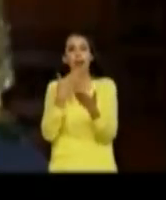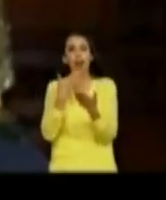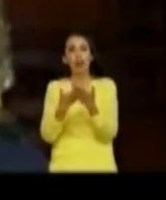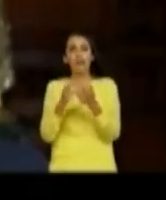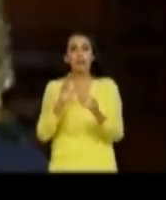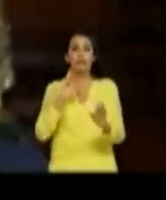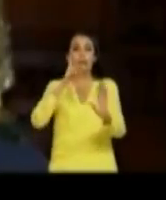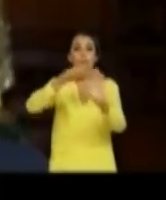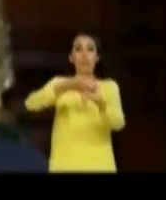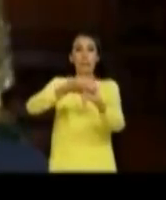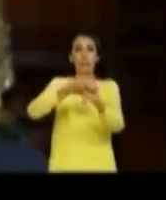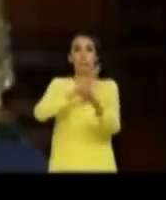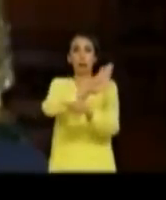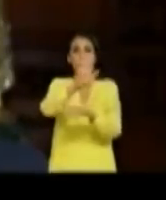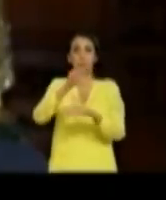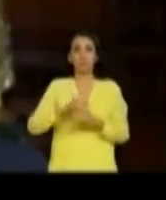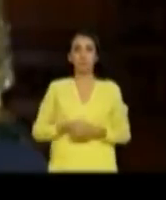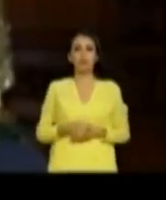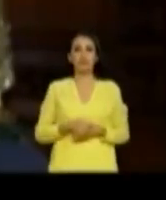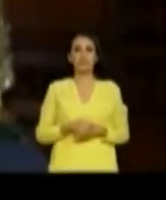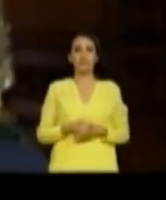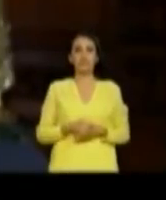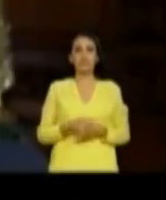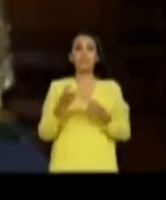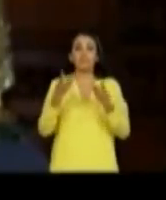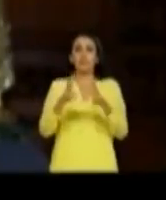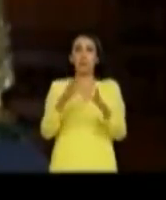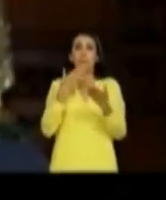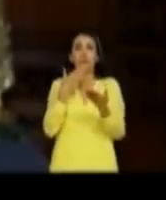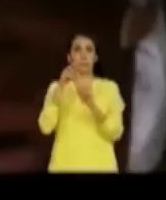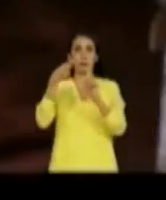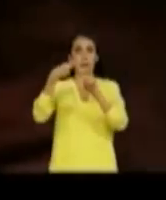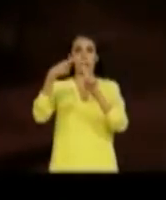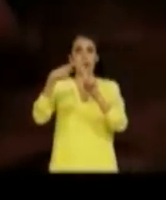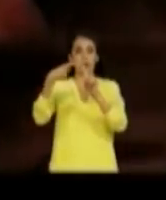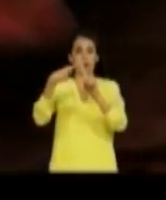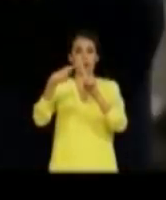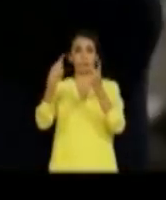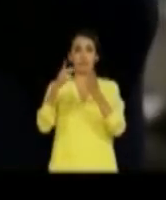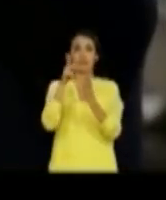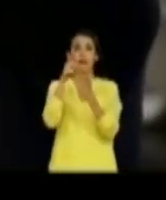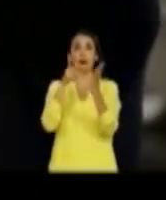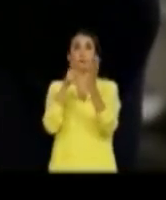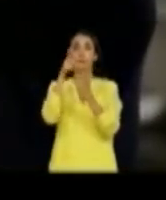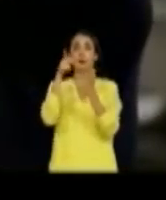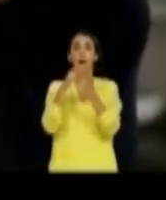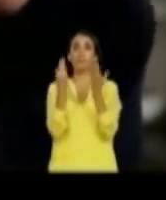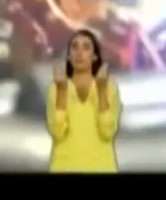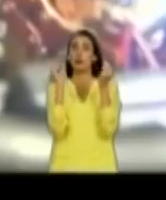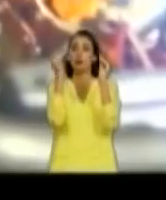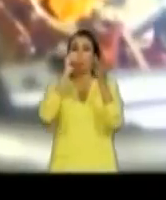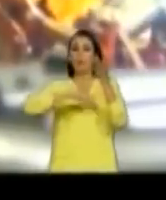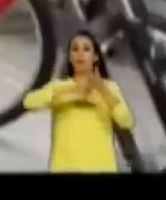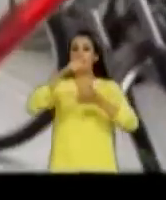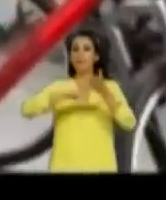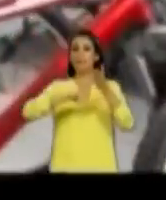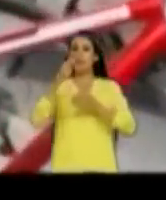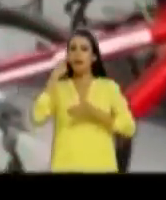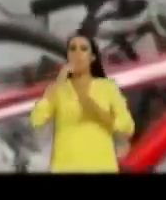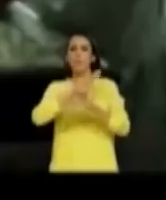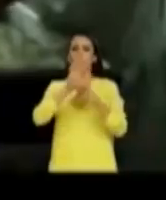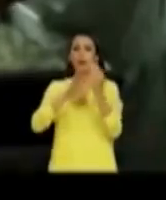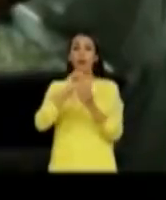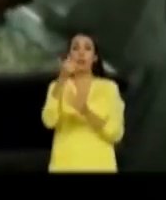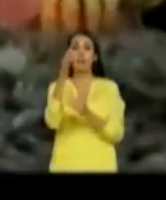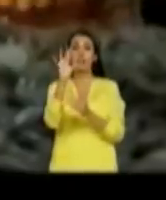garantizar un trabajo digno para los jóvenes a través de un plan de 3 componentes. El programa Contrato Juvenil beneficiará a los jóvenes de entre